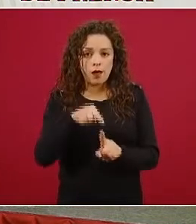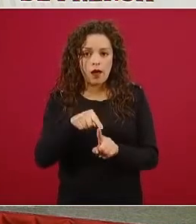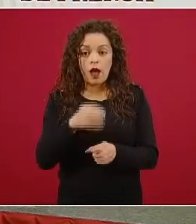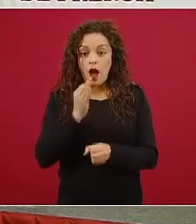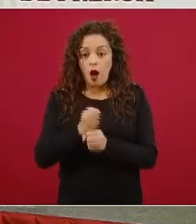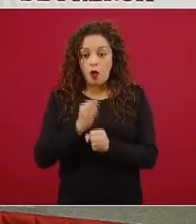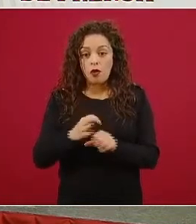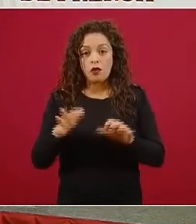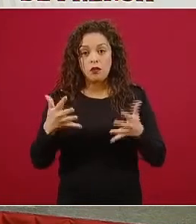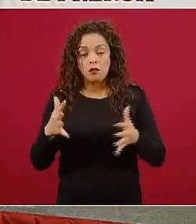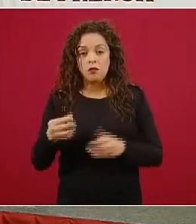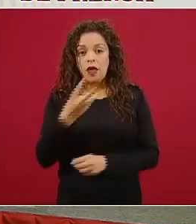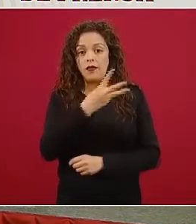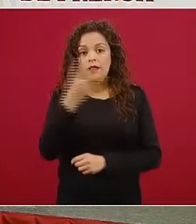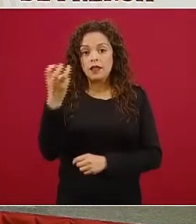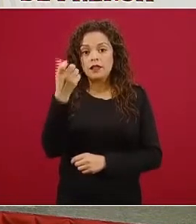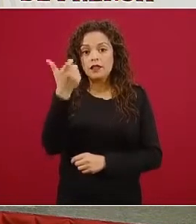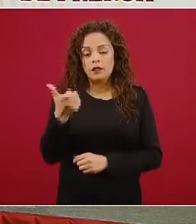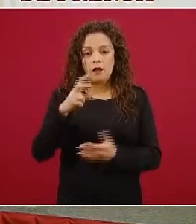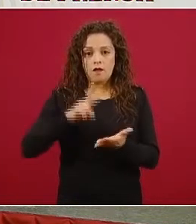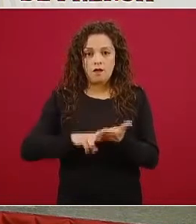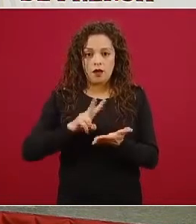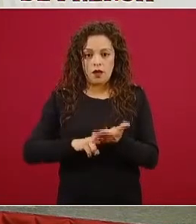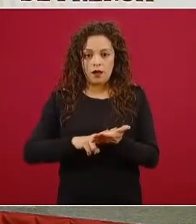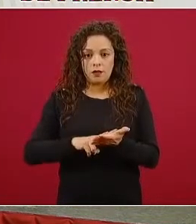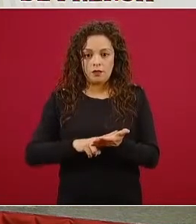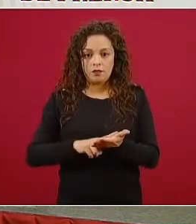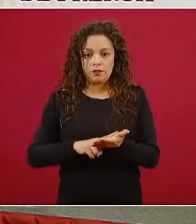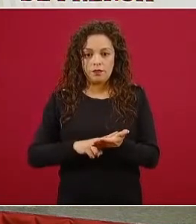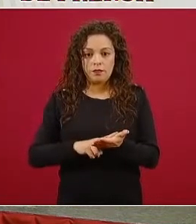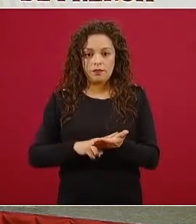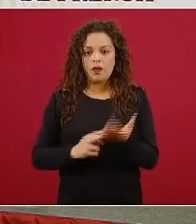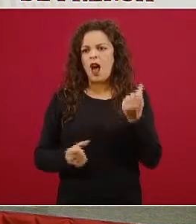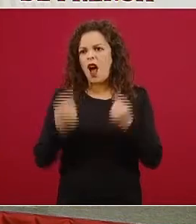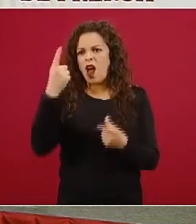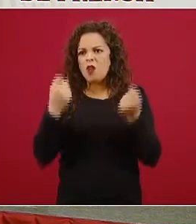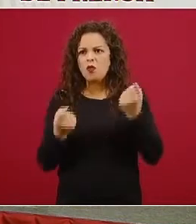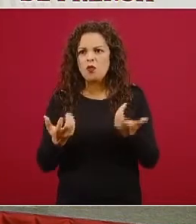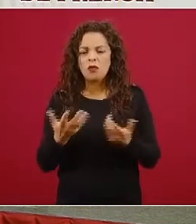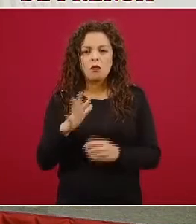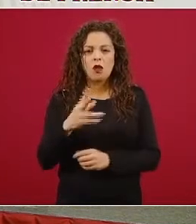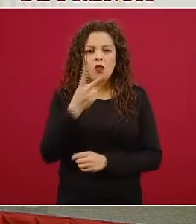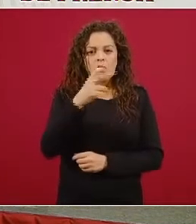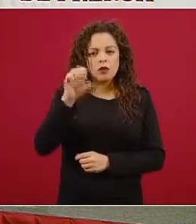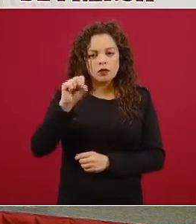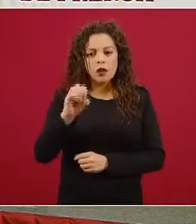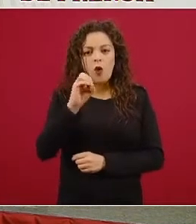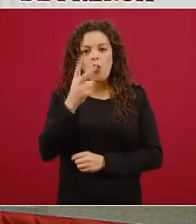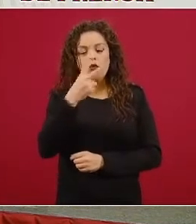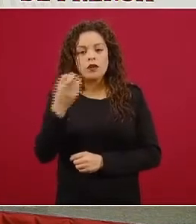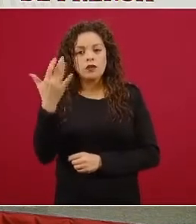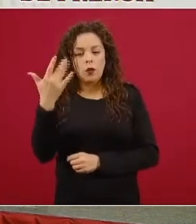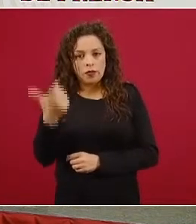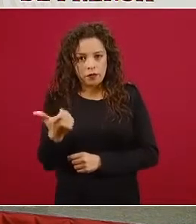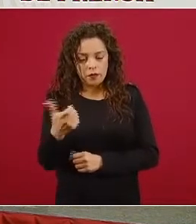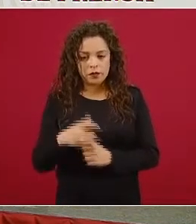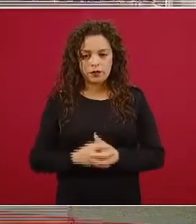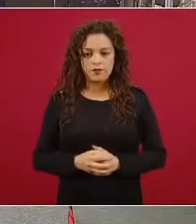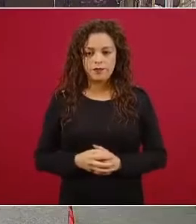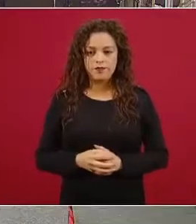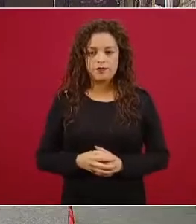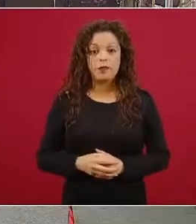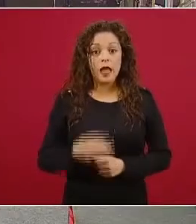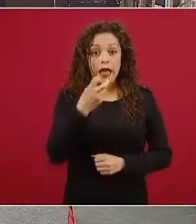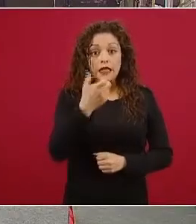está alrededor de los 300 pesos. Inclusive en algunos casos son 260, 250 pesos. ¿Sería ese el costo o lo que